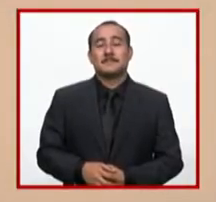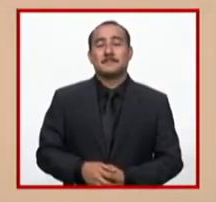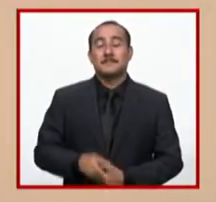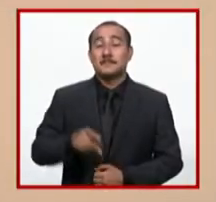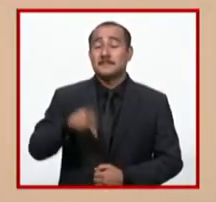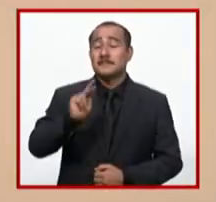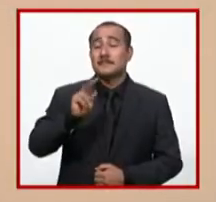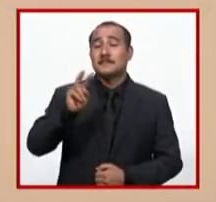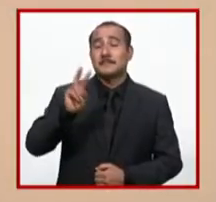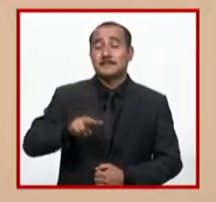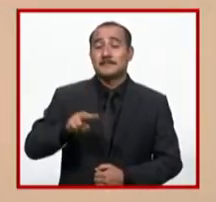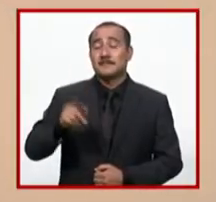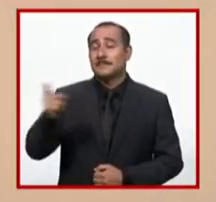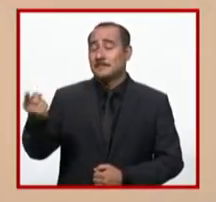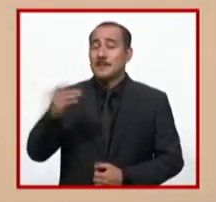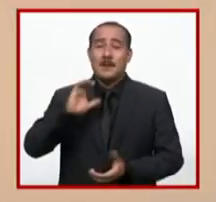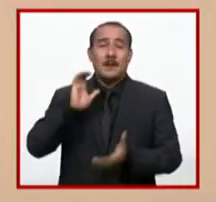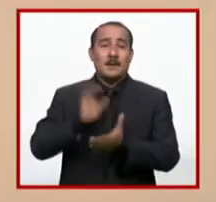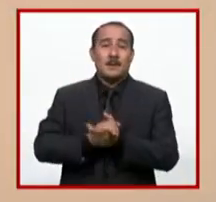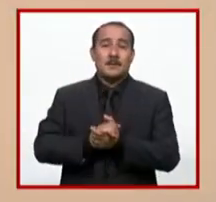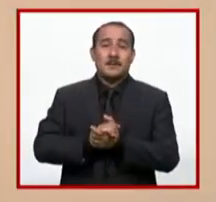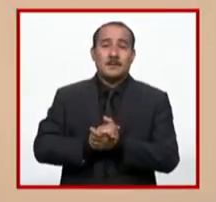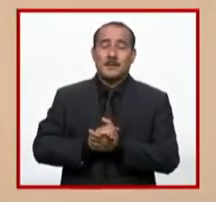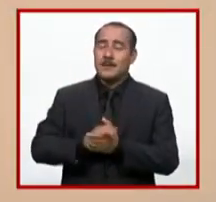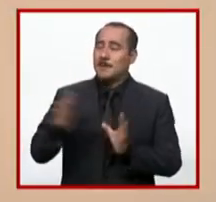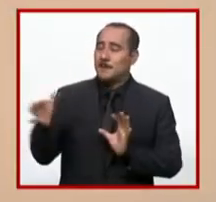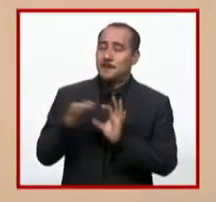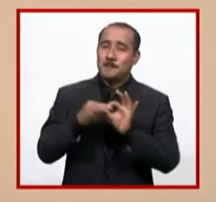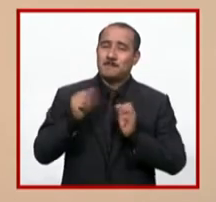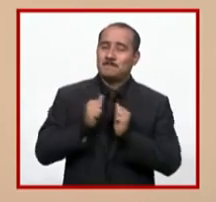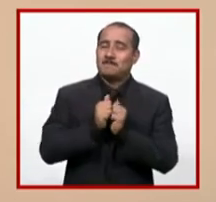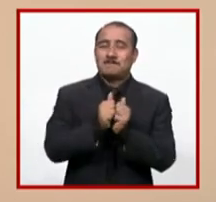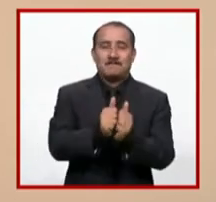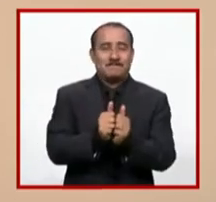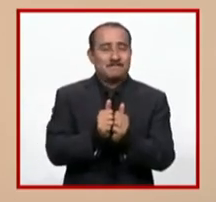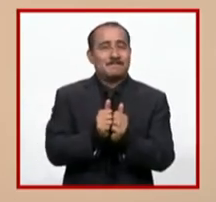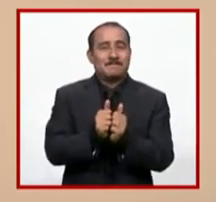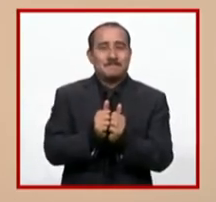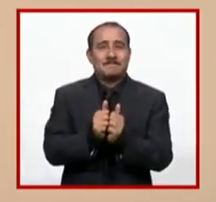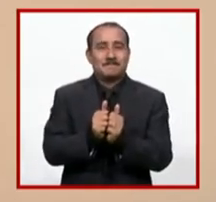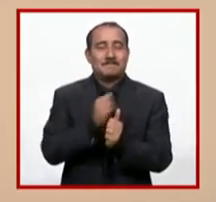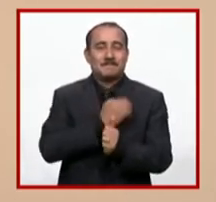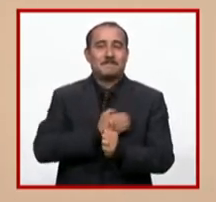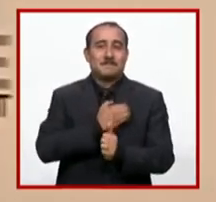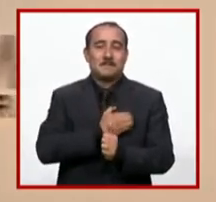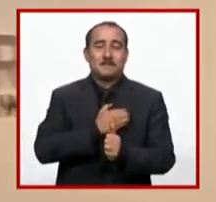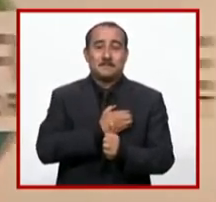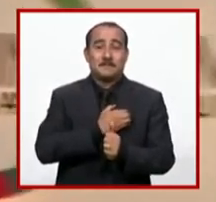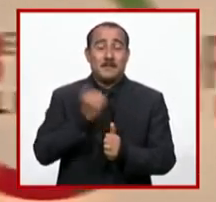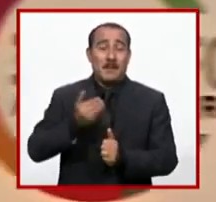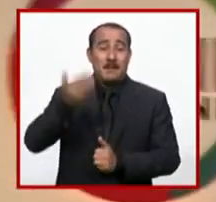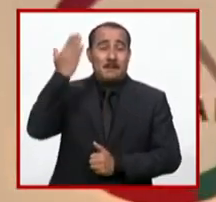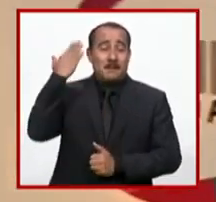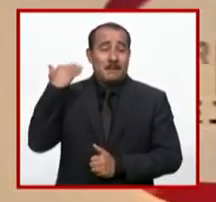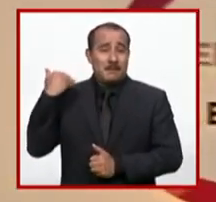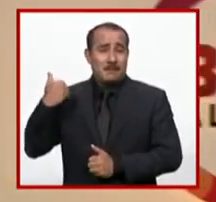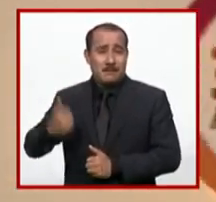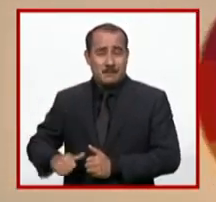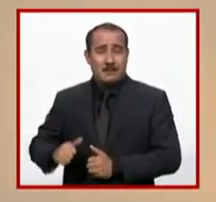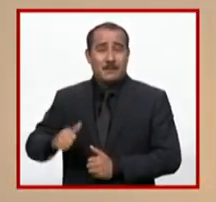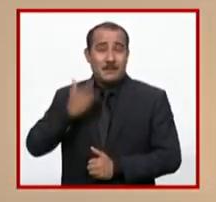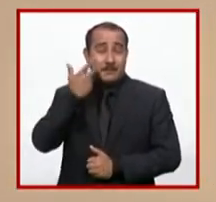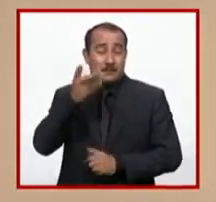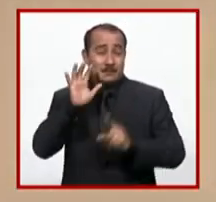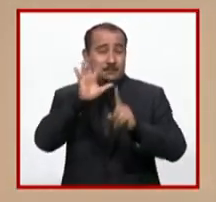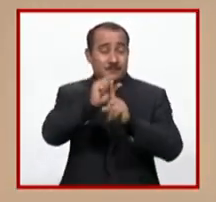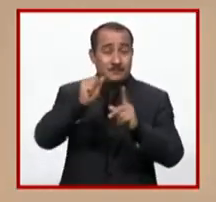verdad es de que Ivette ha sido una gran aliada. Porque al final, desde el inicio de la campaña,